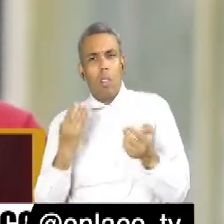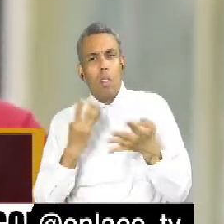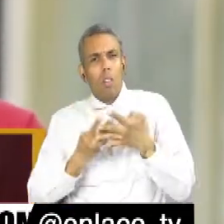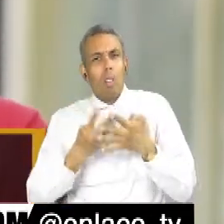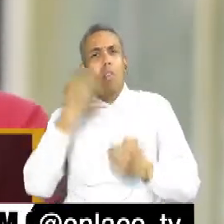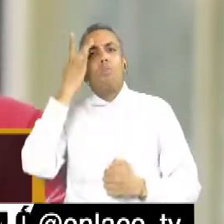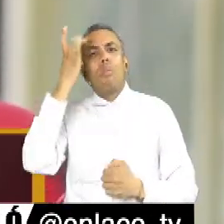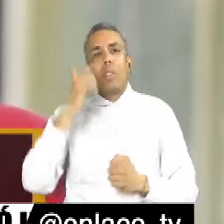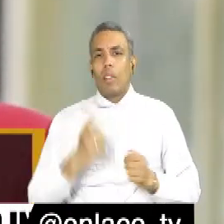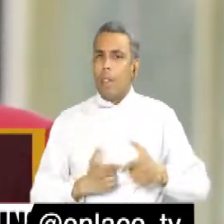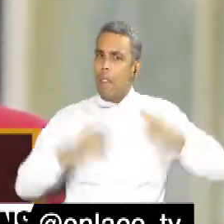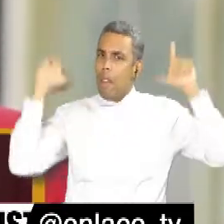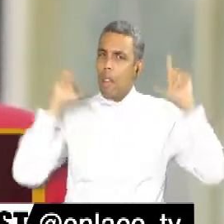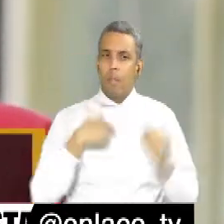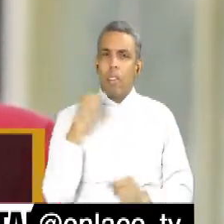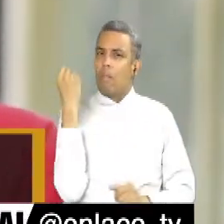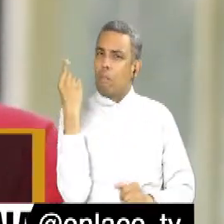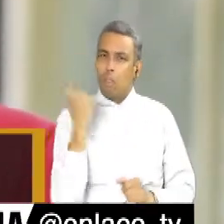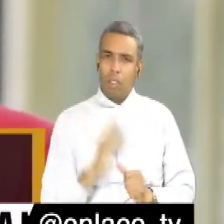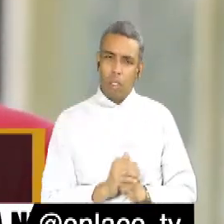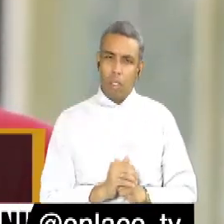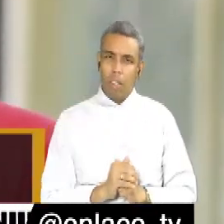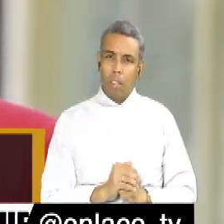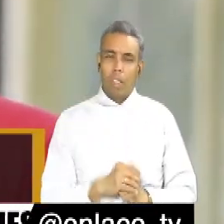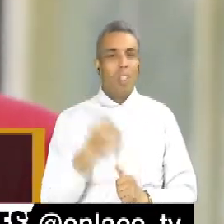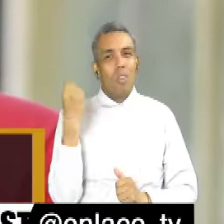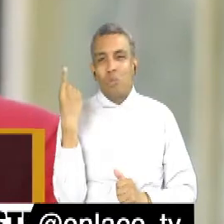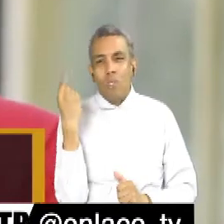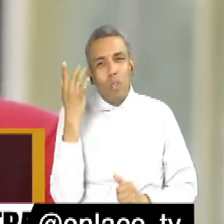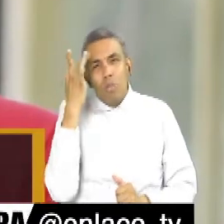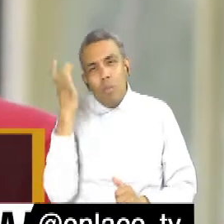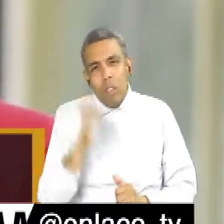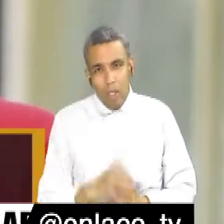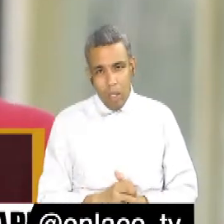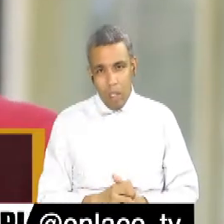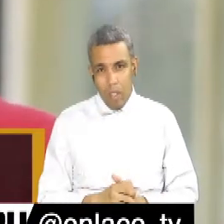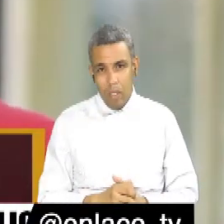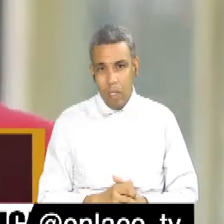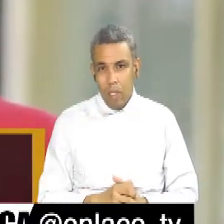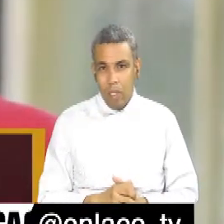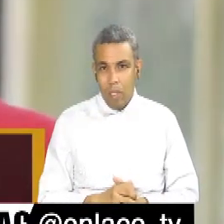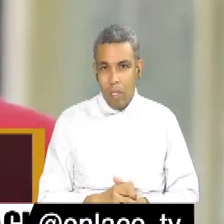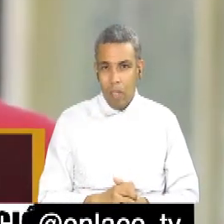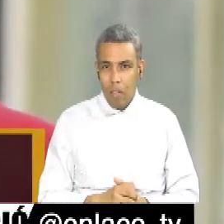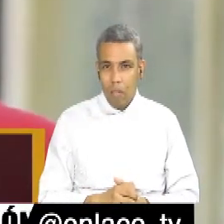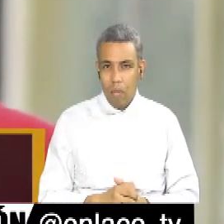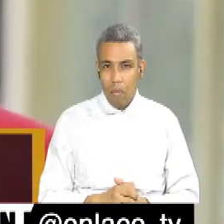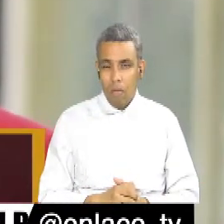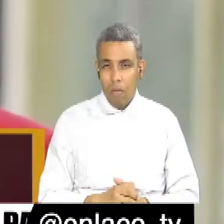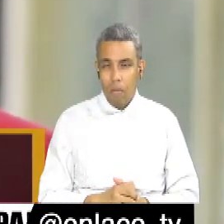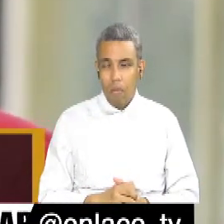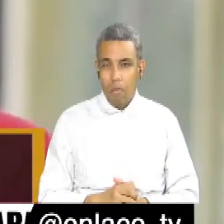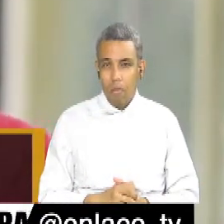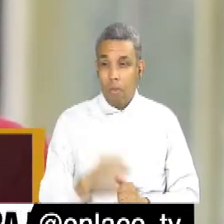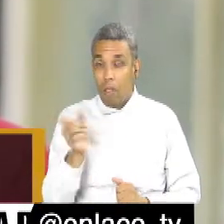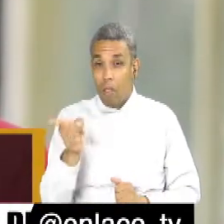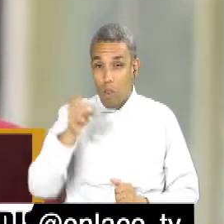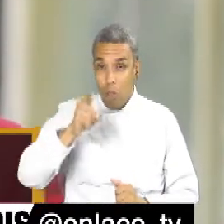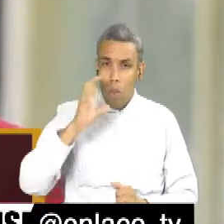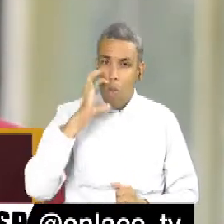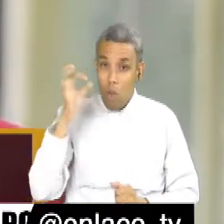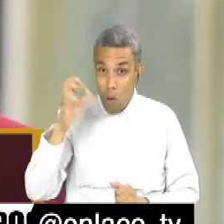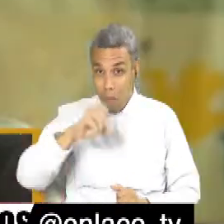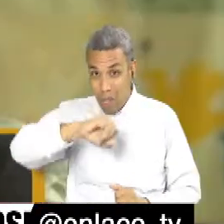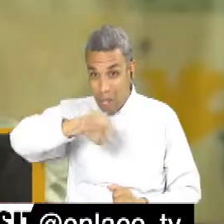está pasando. ¿Qué es lo que está pasando con la justicia? ¿Por qué? Porque todavía hay una persona que también está huyendo de la justicia, que es José